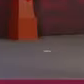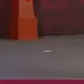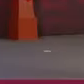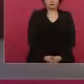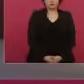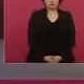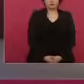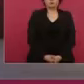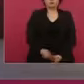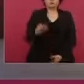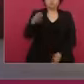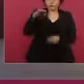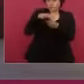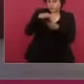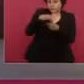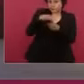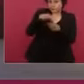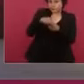2018, y el